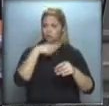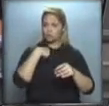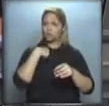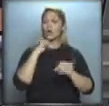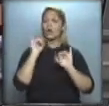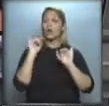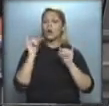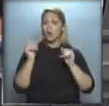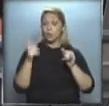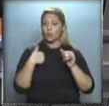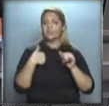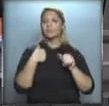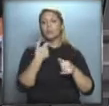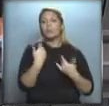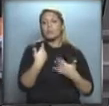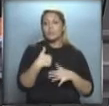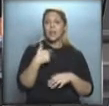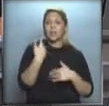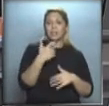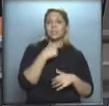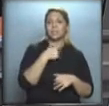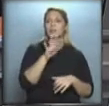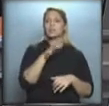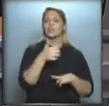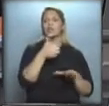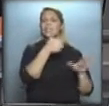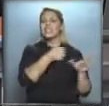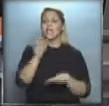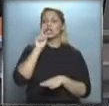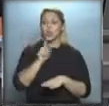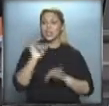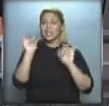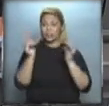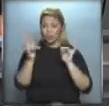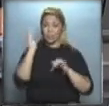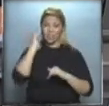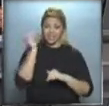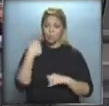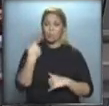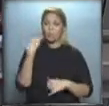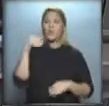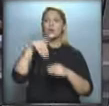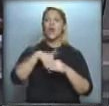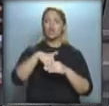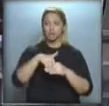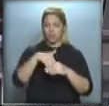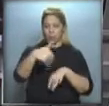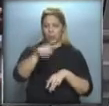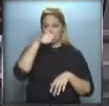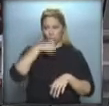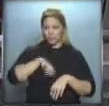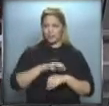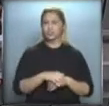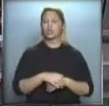si votar o no a partir de los 16 años. Casi 600.000 jóvenes están habilitados para sufragar el próximo domingo en